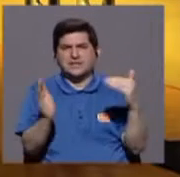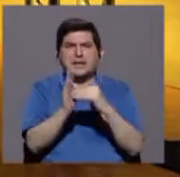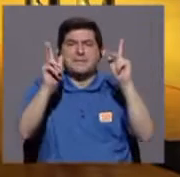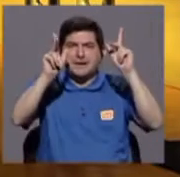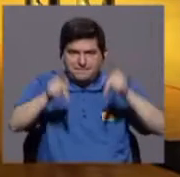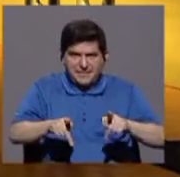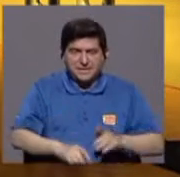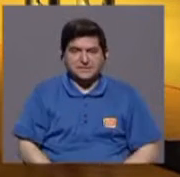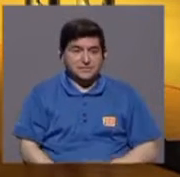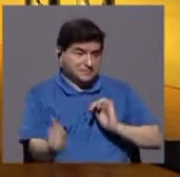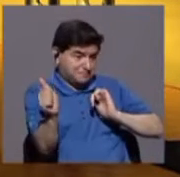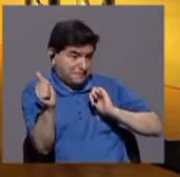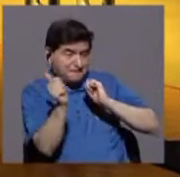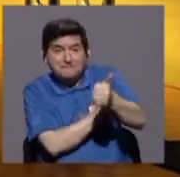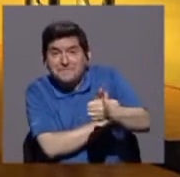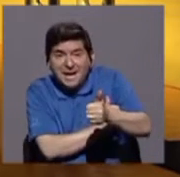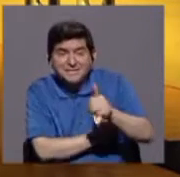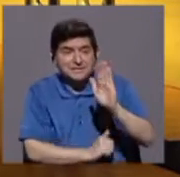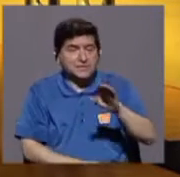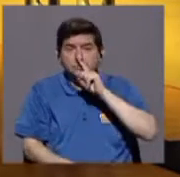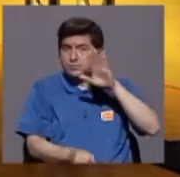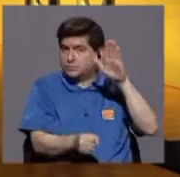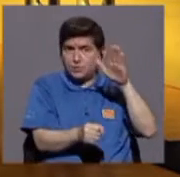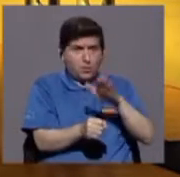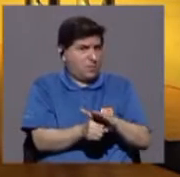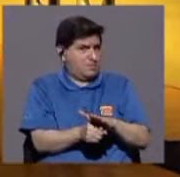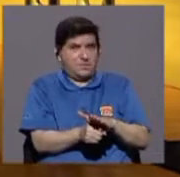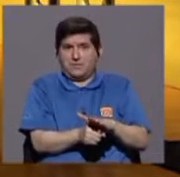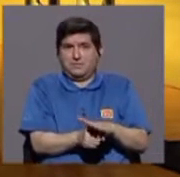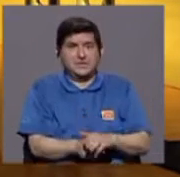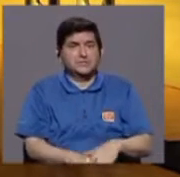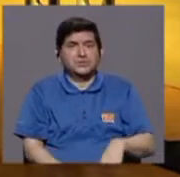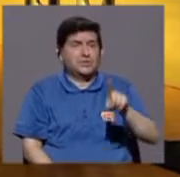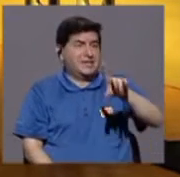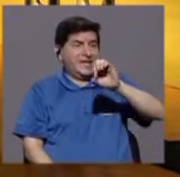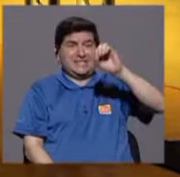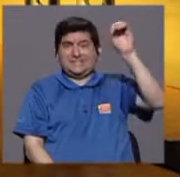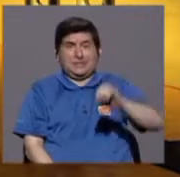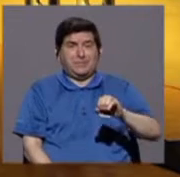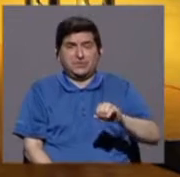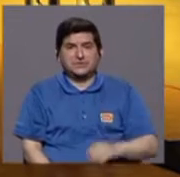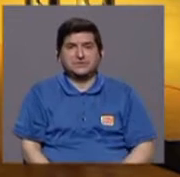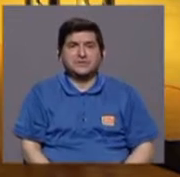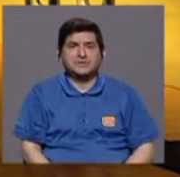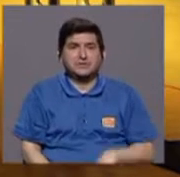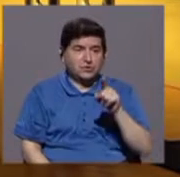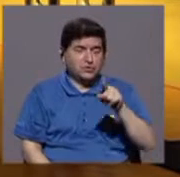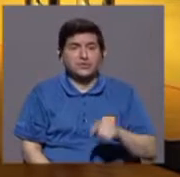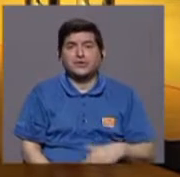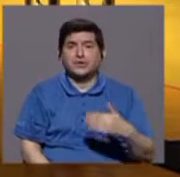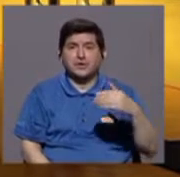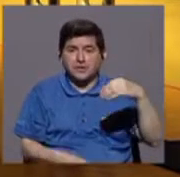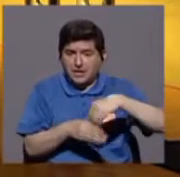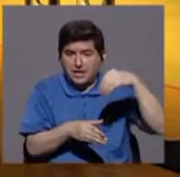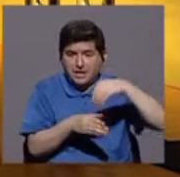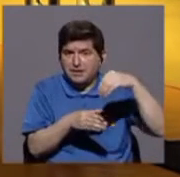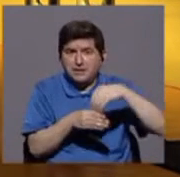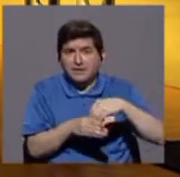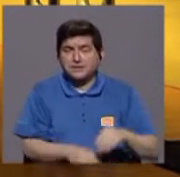personas que exceden sus compromisos, exceden el 100% de sus